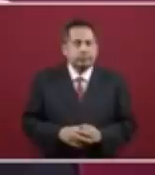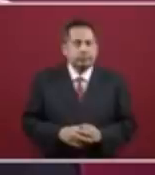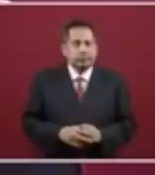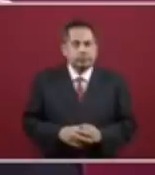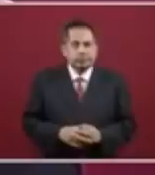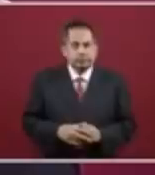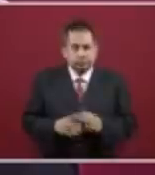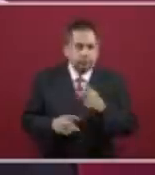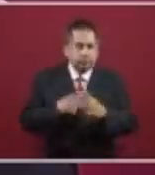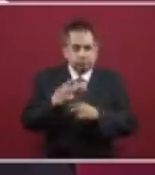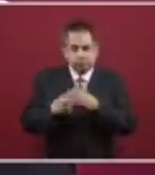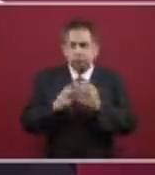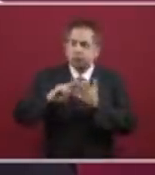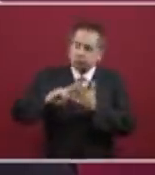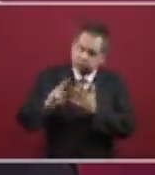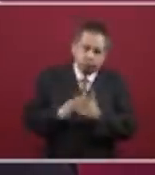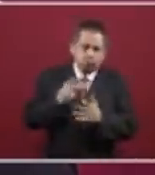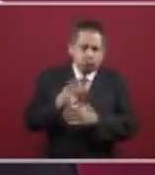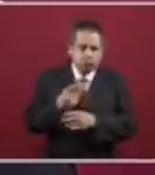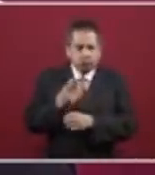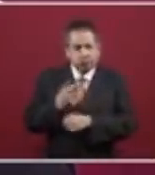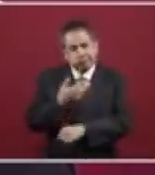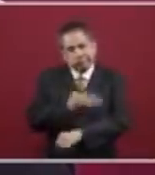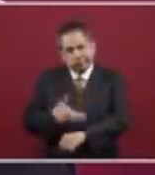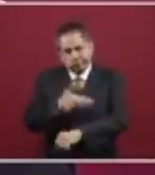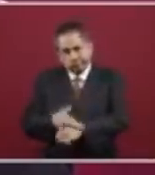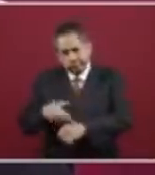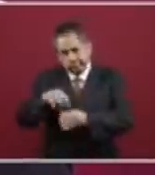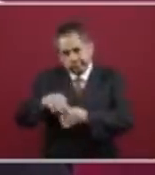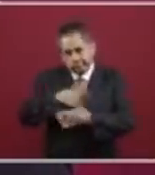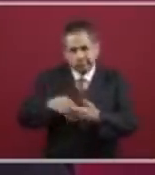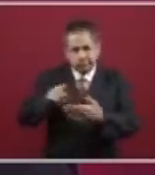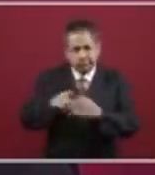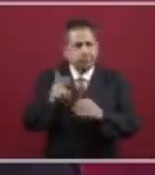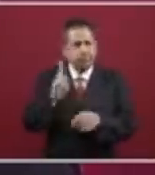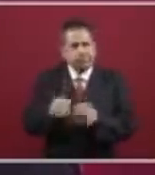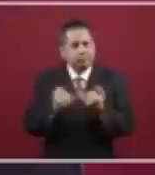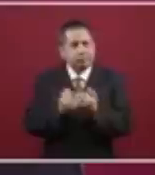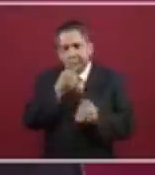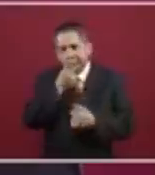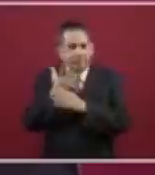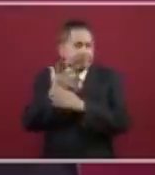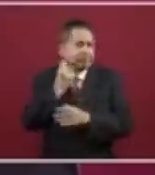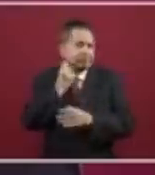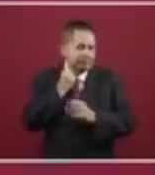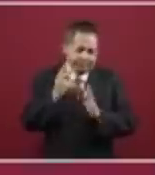se va a reponer el procedimiento, como dirían los abogados,